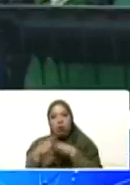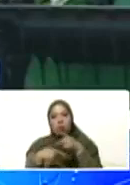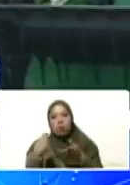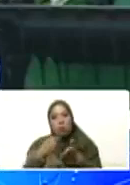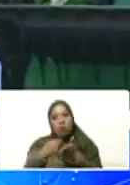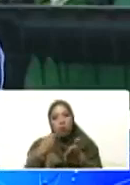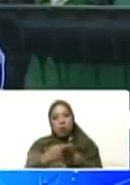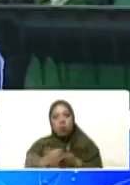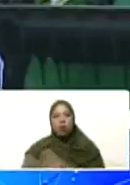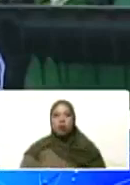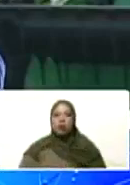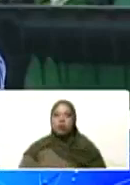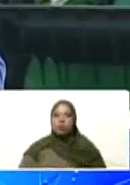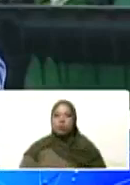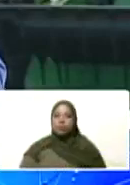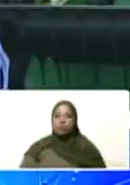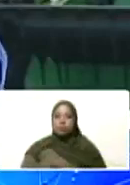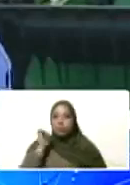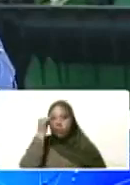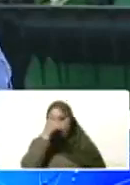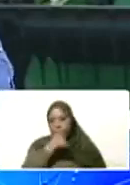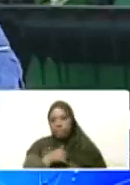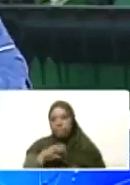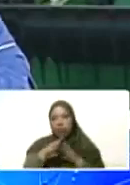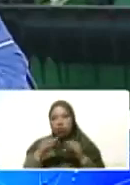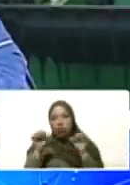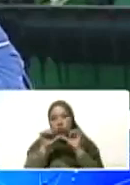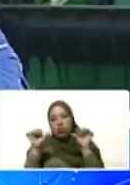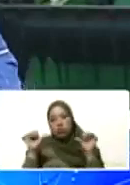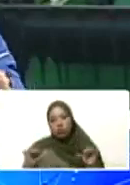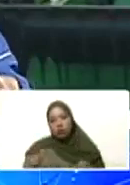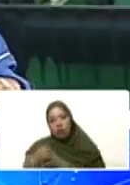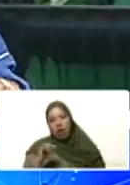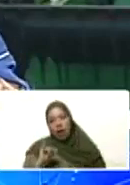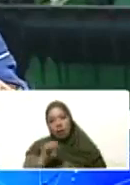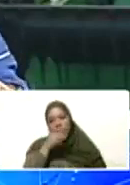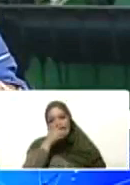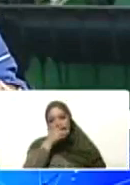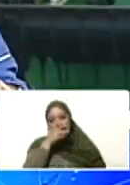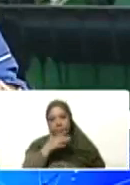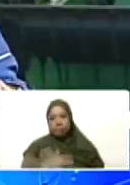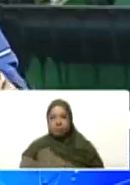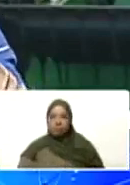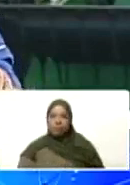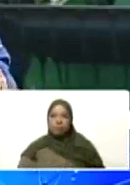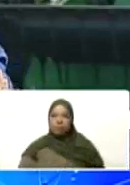invertir y mantener todos los sistemas que tenemos que mantener.